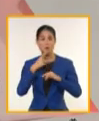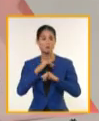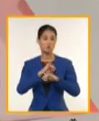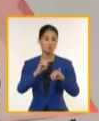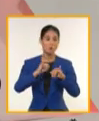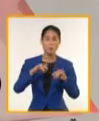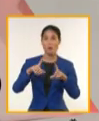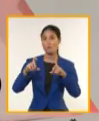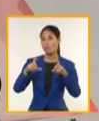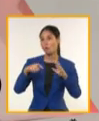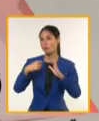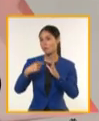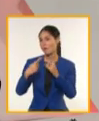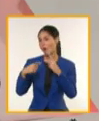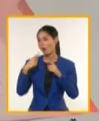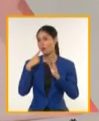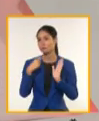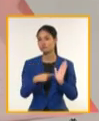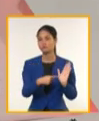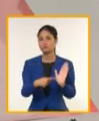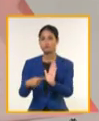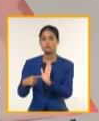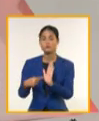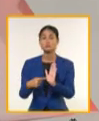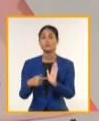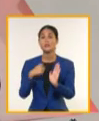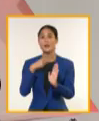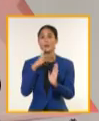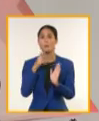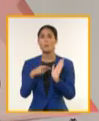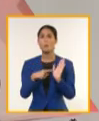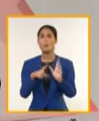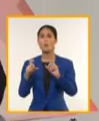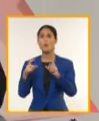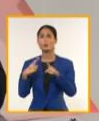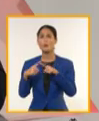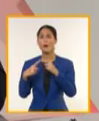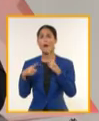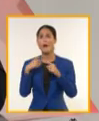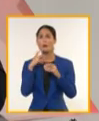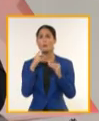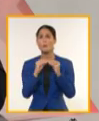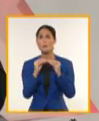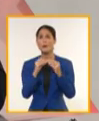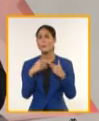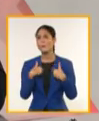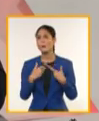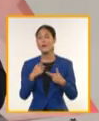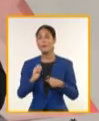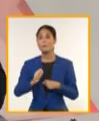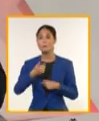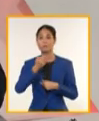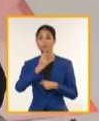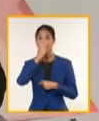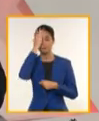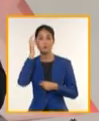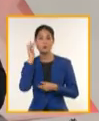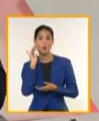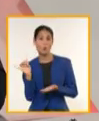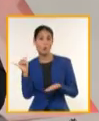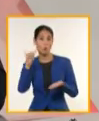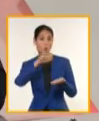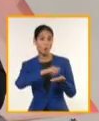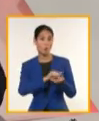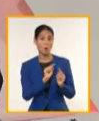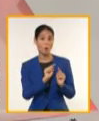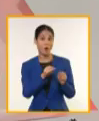materiales, reportajes relacionados con la reciente visita que hizo el presidente cubano Miguel Díaz-Canel Bermúdez al